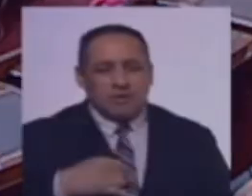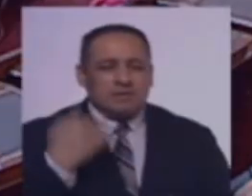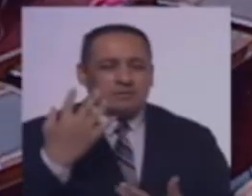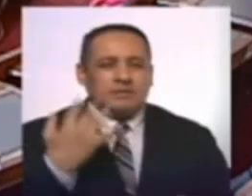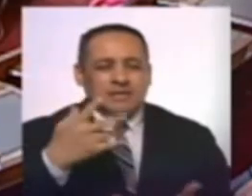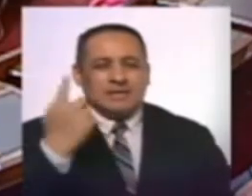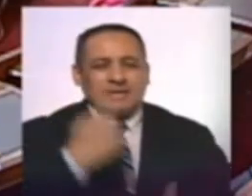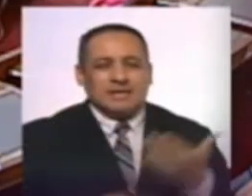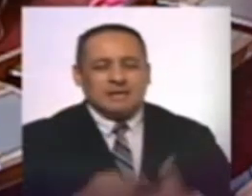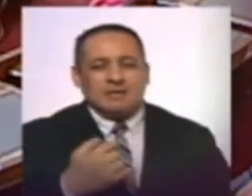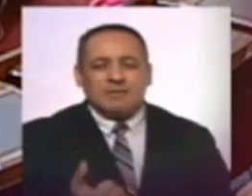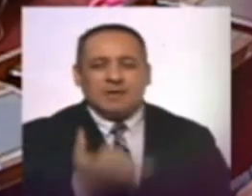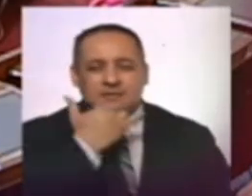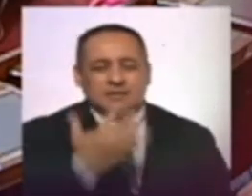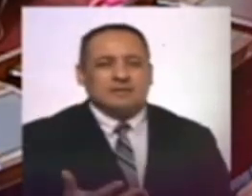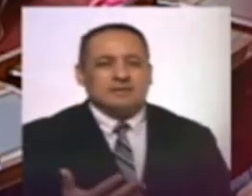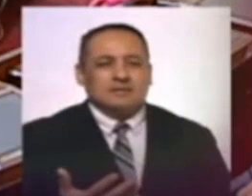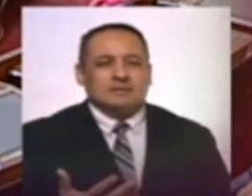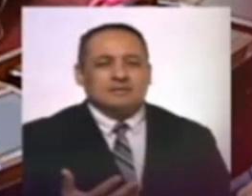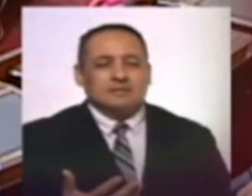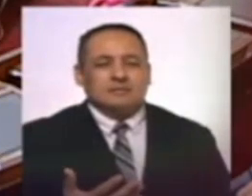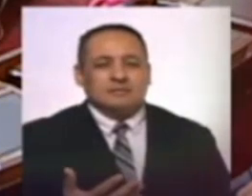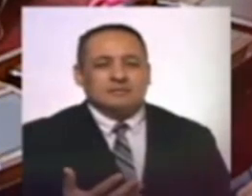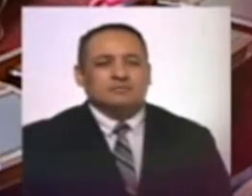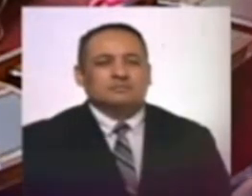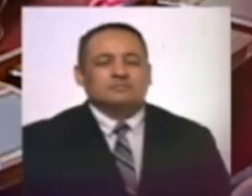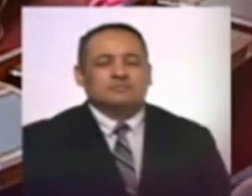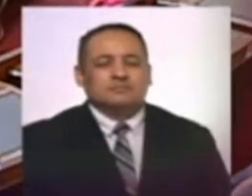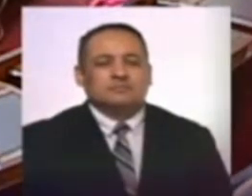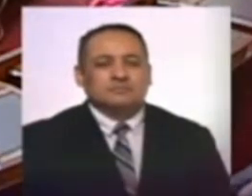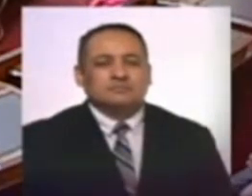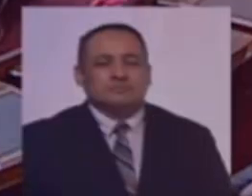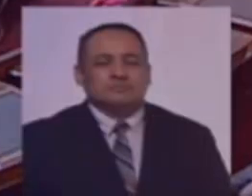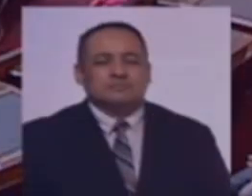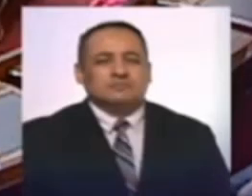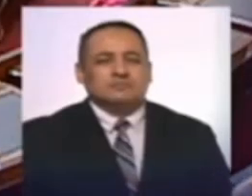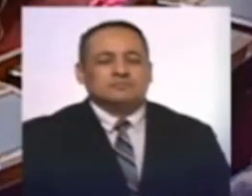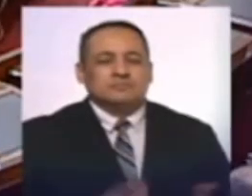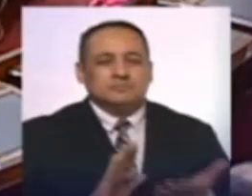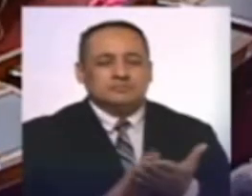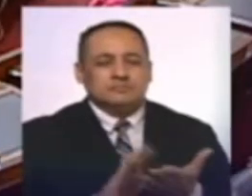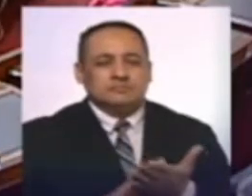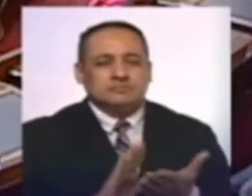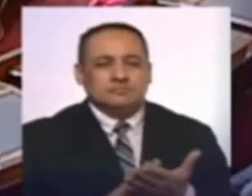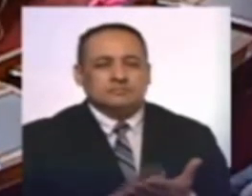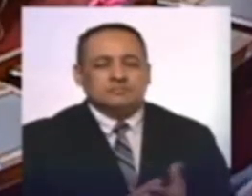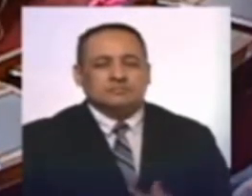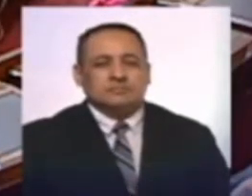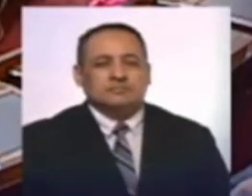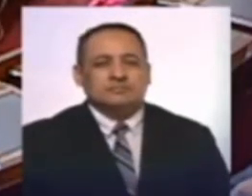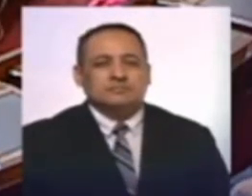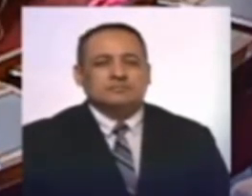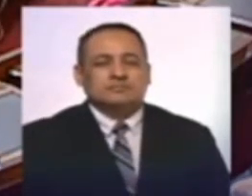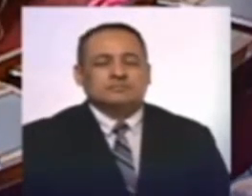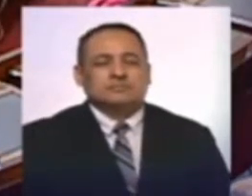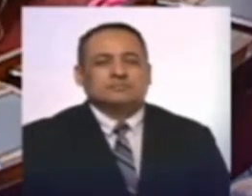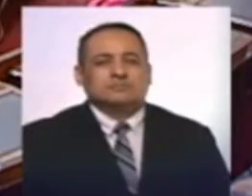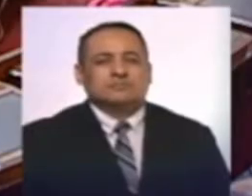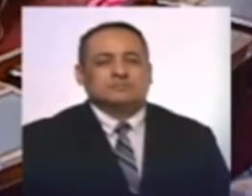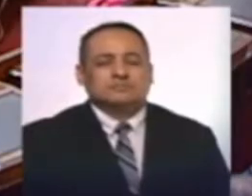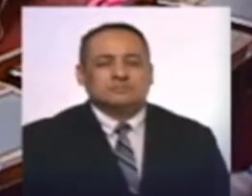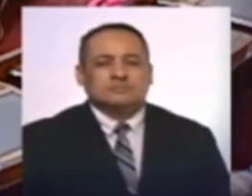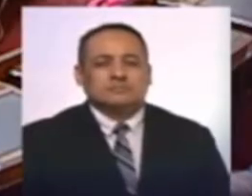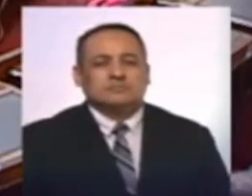el Bloque Magisterial, Perú Bicentenario, Juntos por el Perú y otras